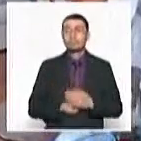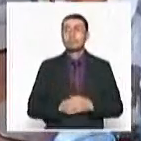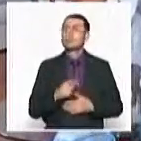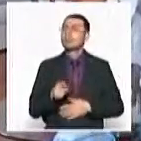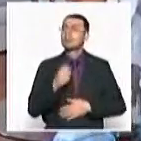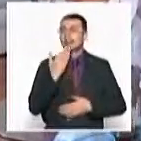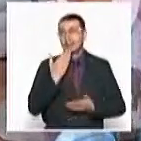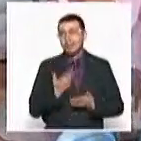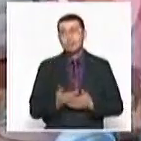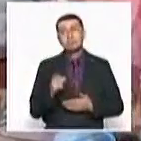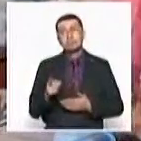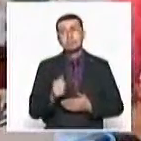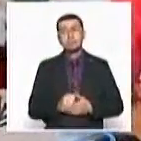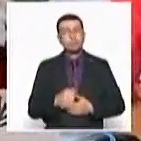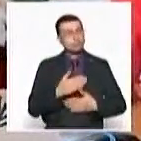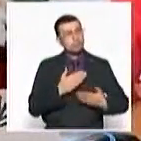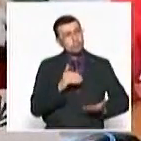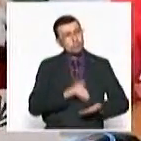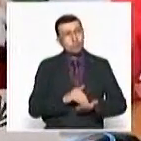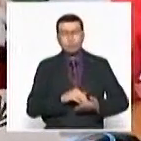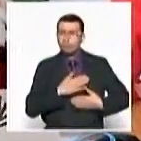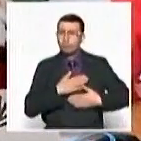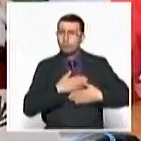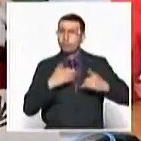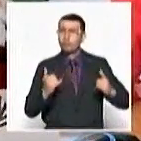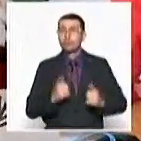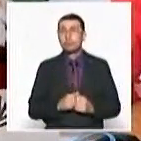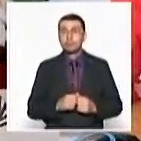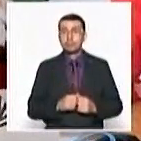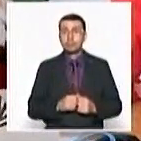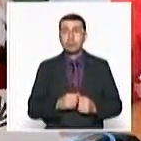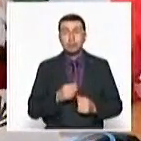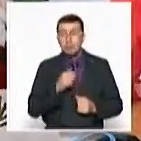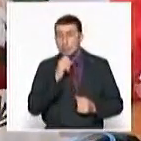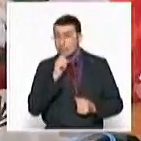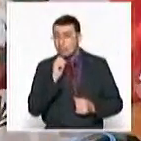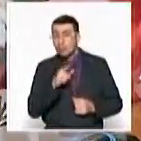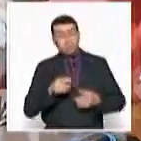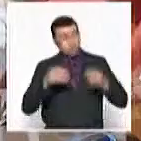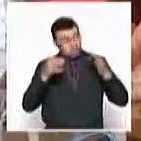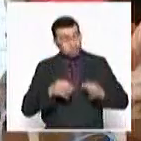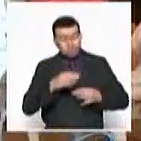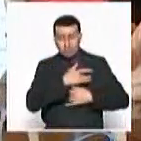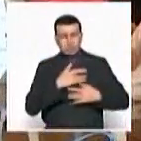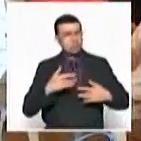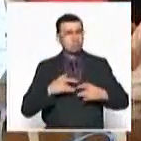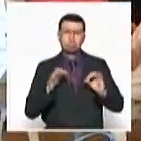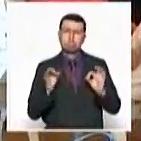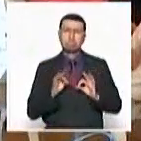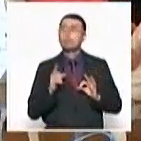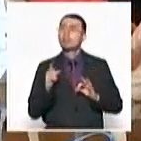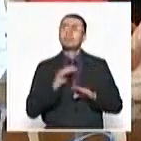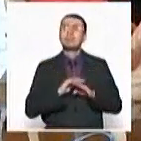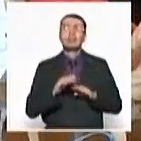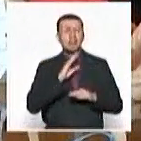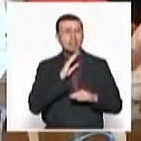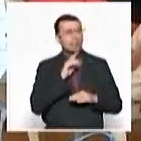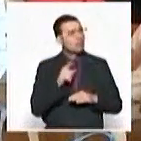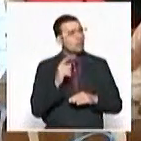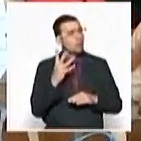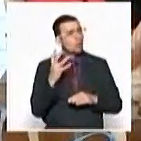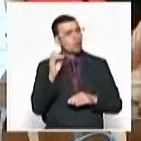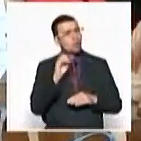por su colaboración, reitero mis sinceras felicitaciones. Bueno, realmente no hace una pregunta concreta de salud, sino un invitado. ¿Usted recuerda cuál estuvo el 4 de